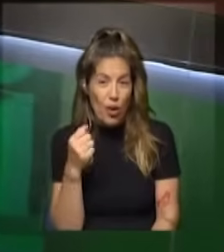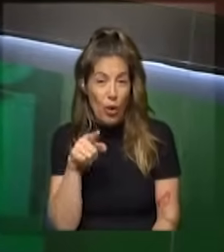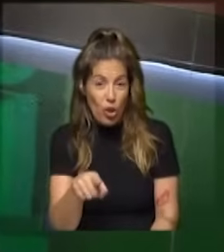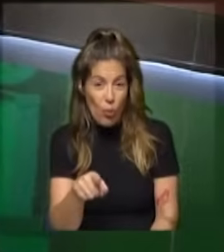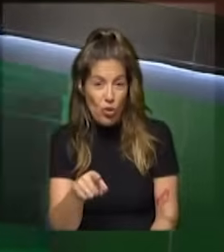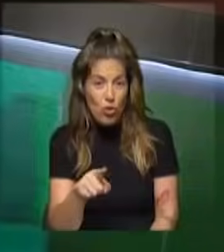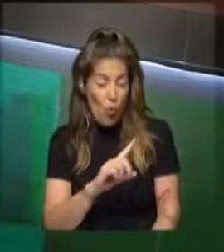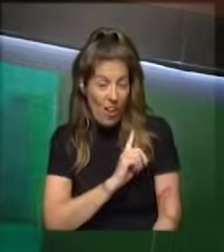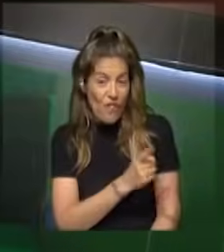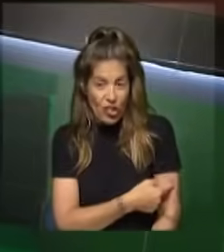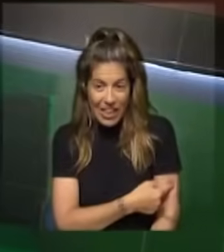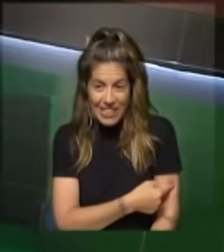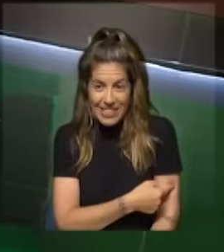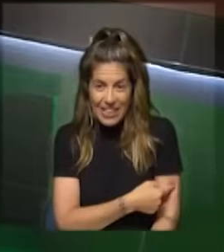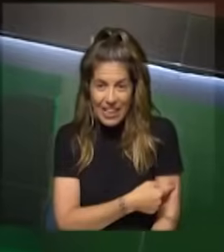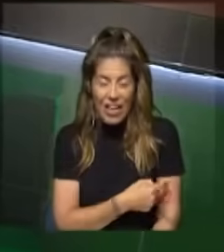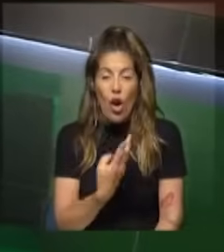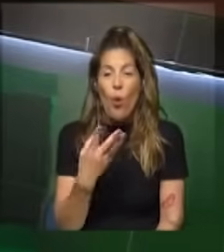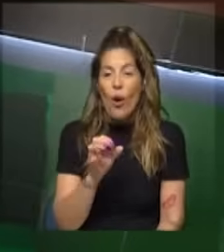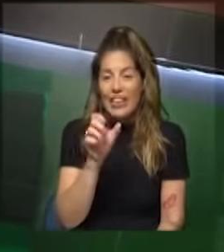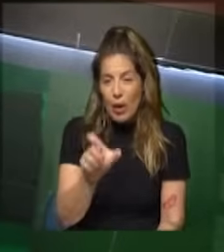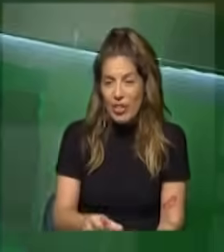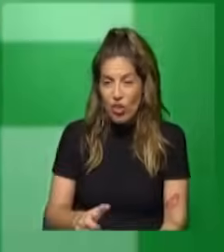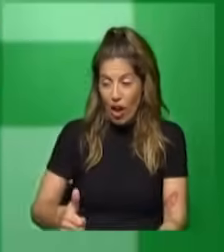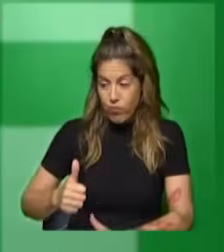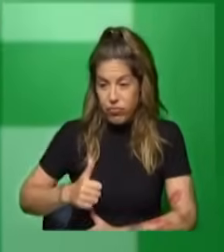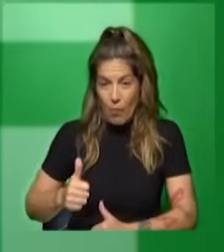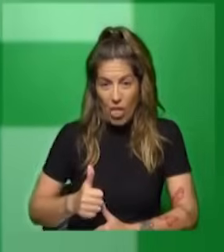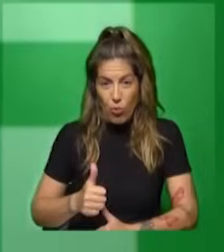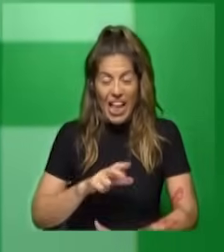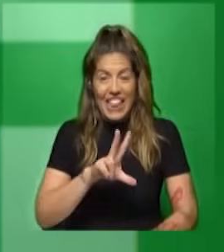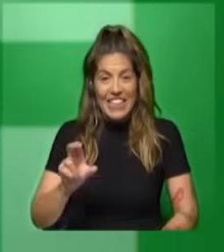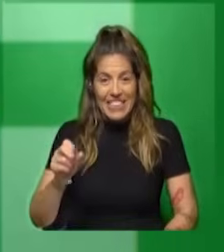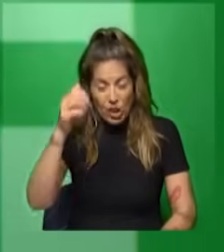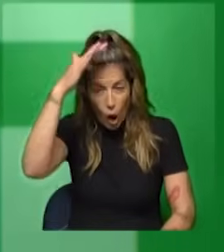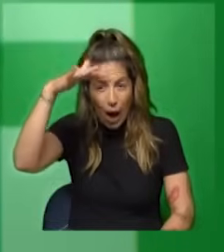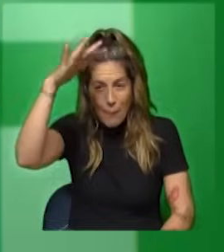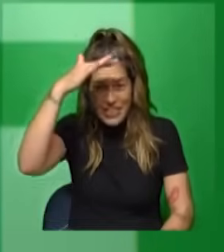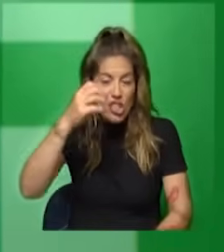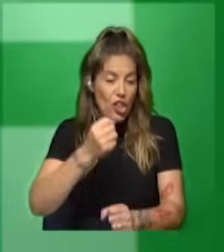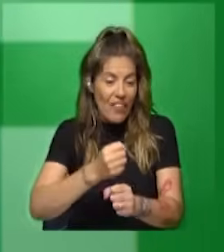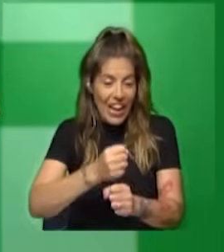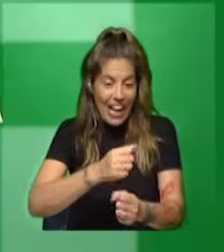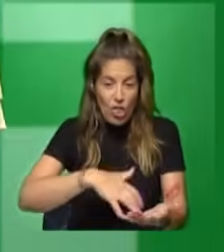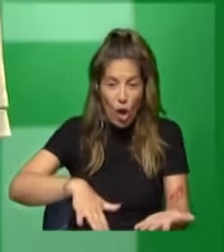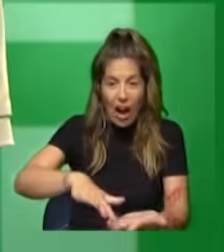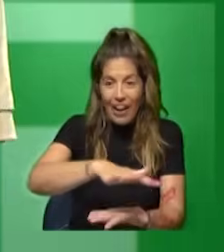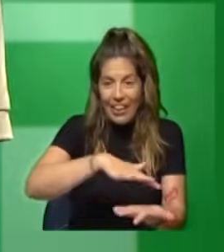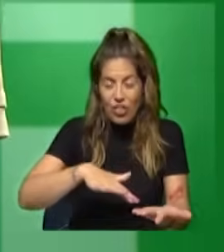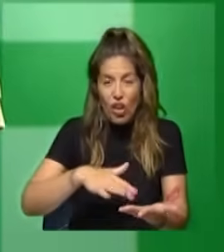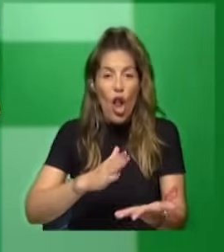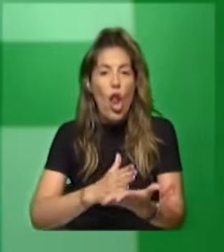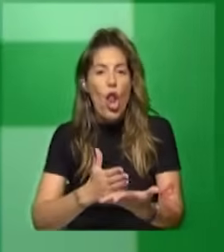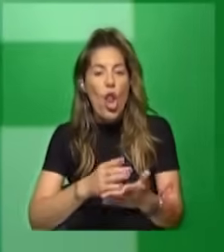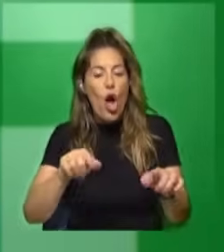una fortaleza, 40 tipos con armaduras y 300 campesinos trabajando alrededor, los